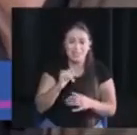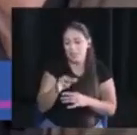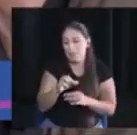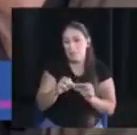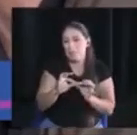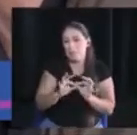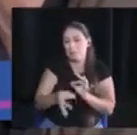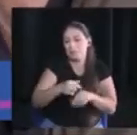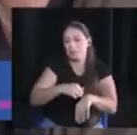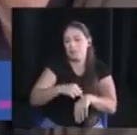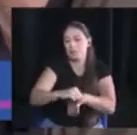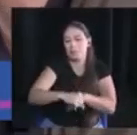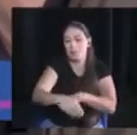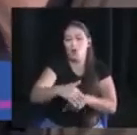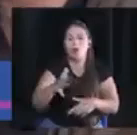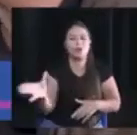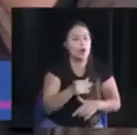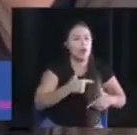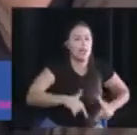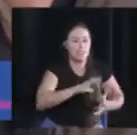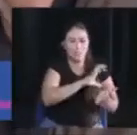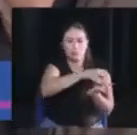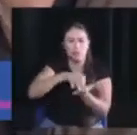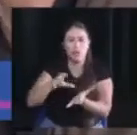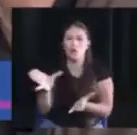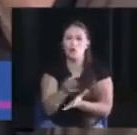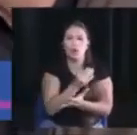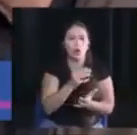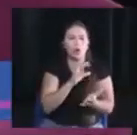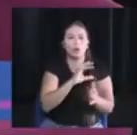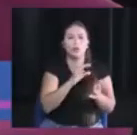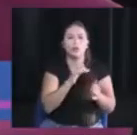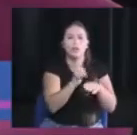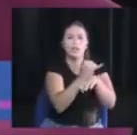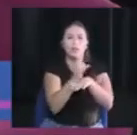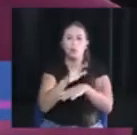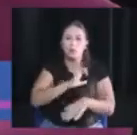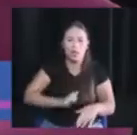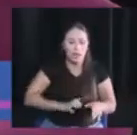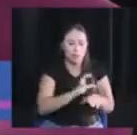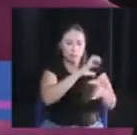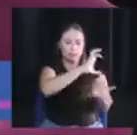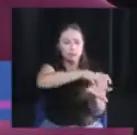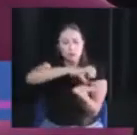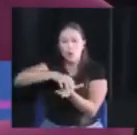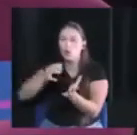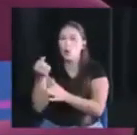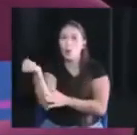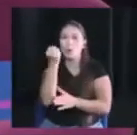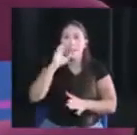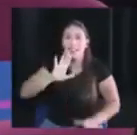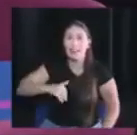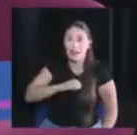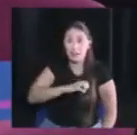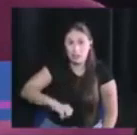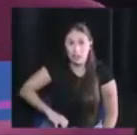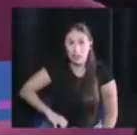mucho tiempo, en todas las intendencias, en todos los entes autónomos, en todos los lugares importantes del